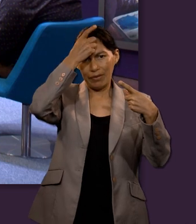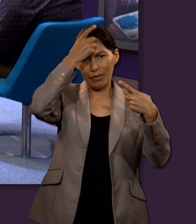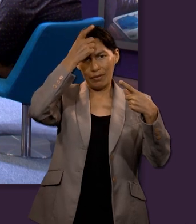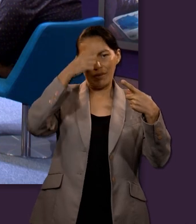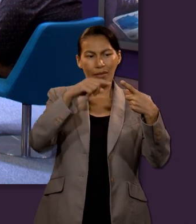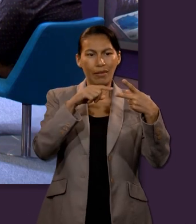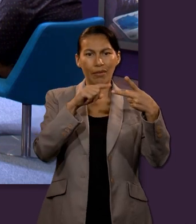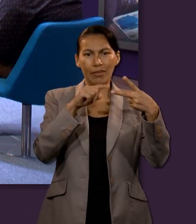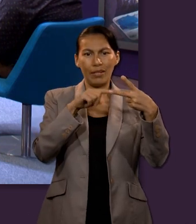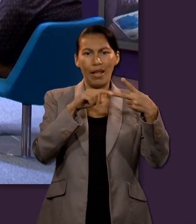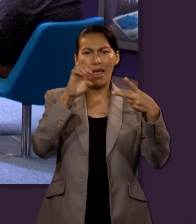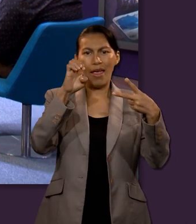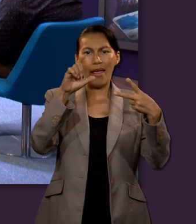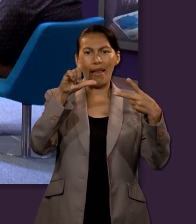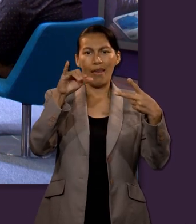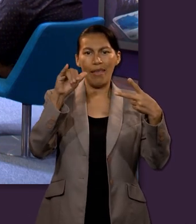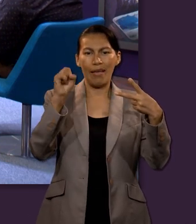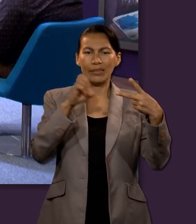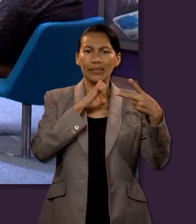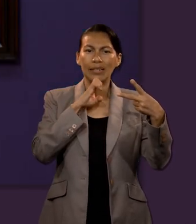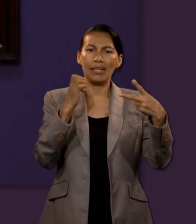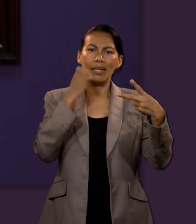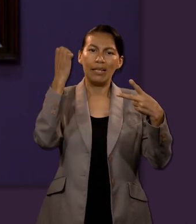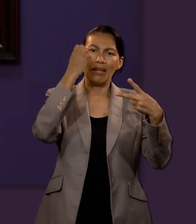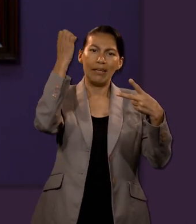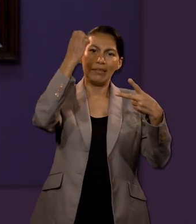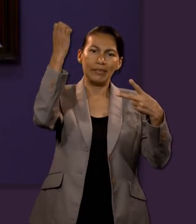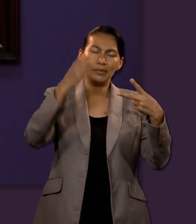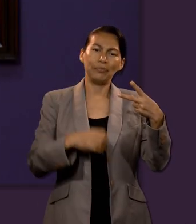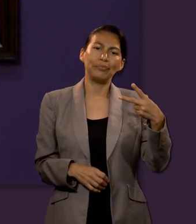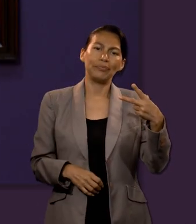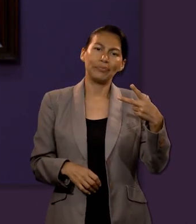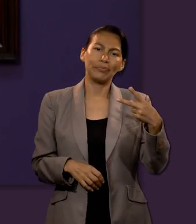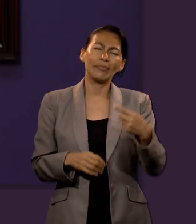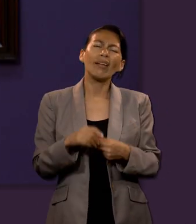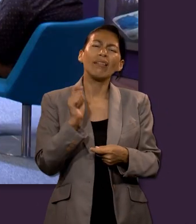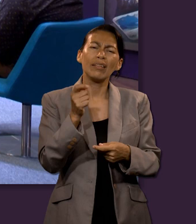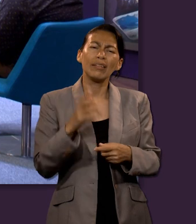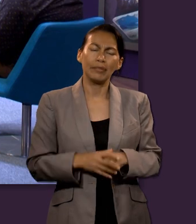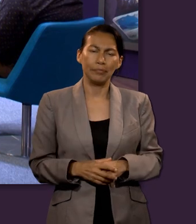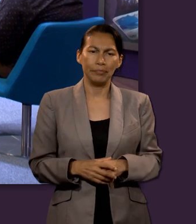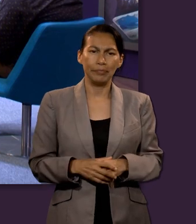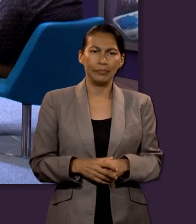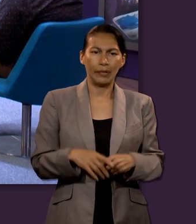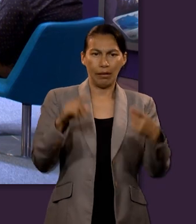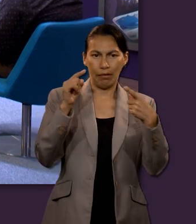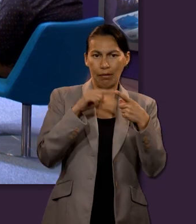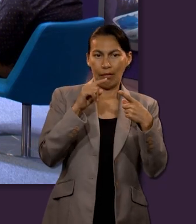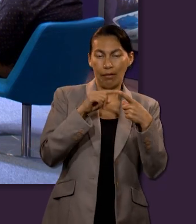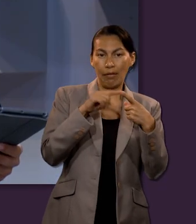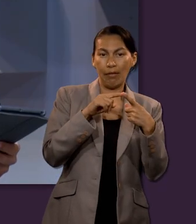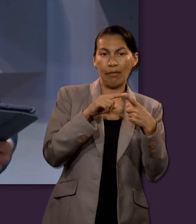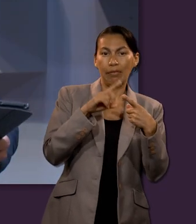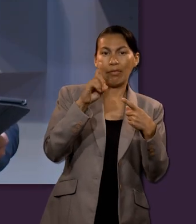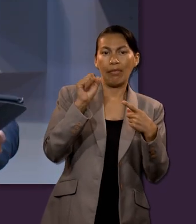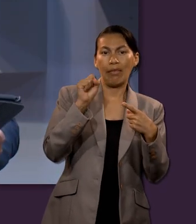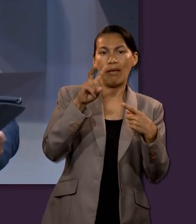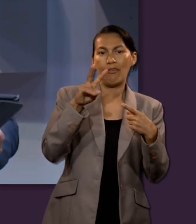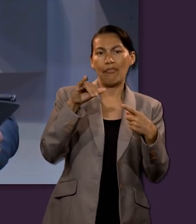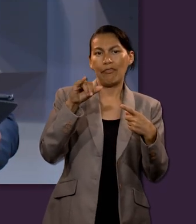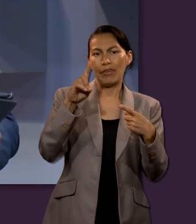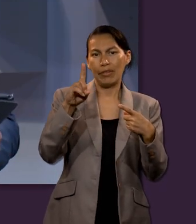una la línea la primera y nesta de david y la segunda es de elías qué podemos decir de estas dos experiencias